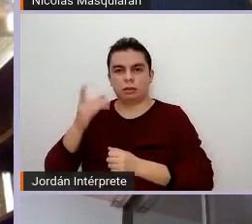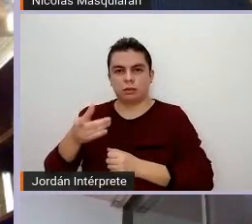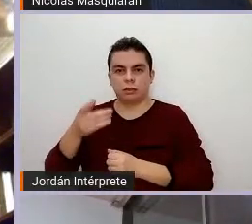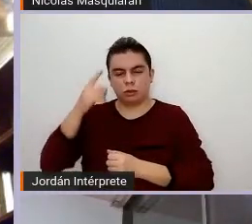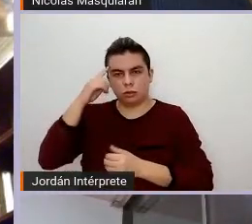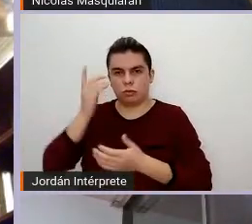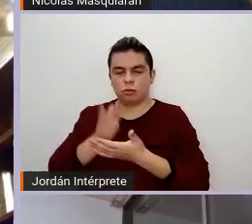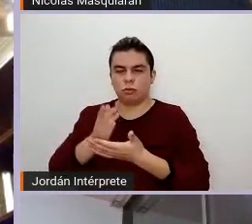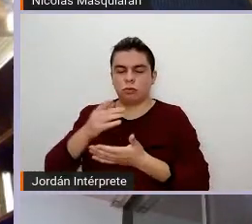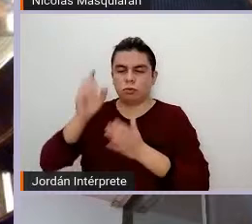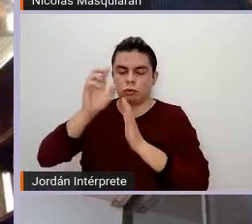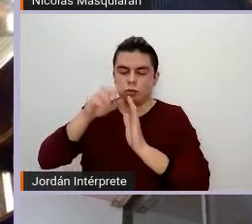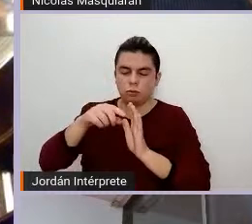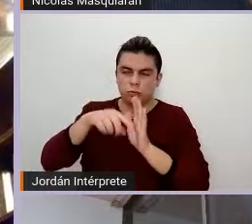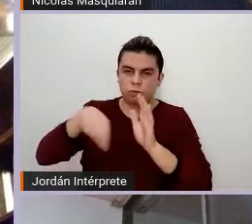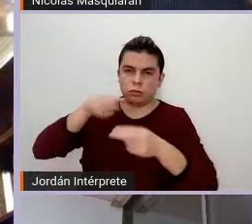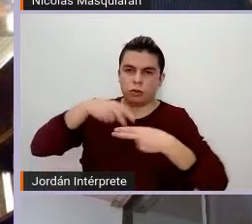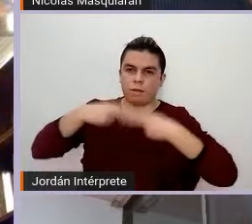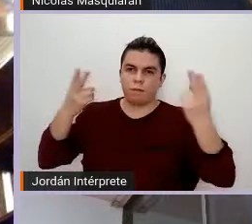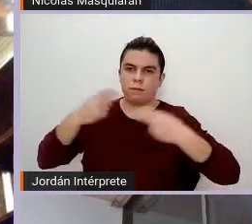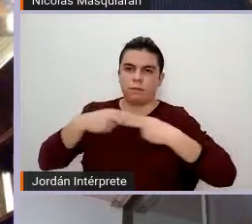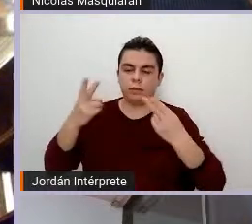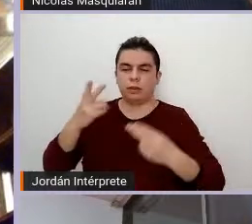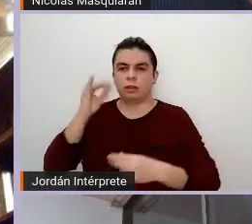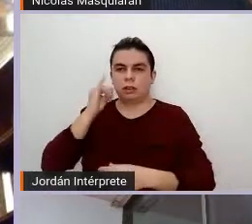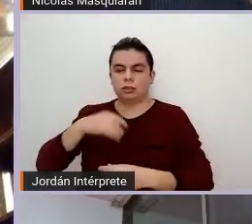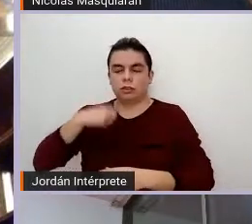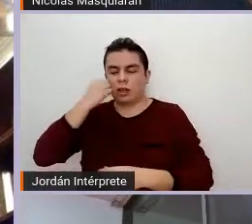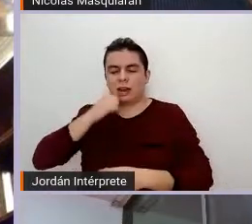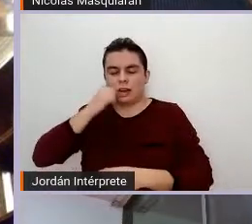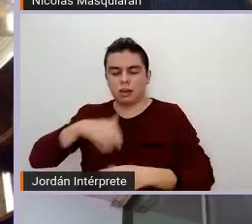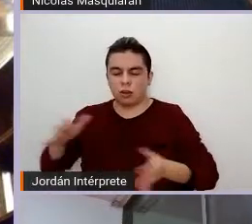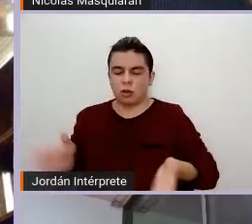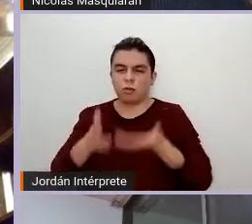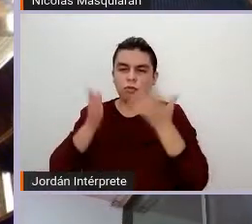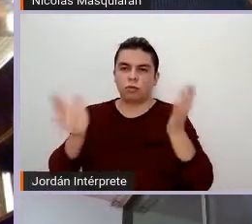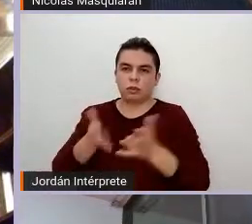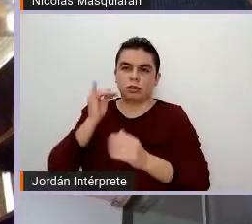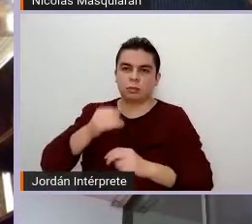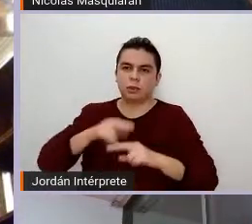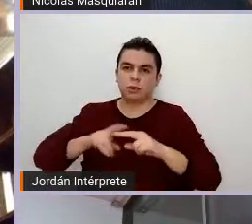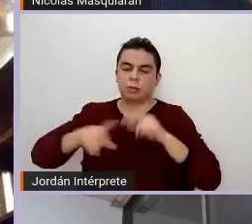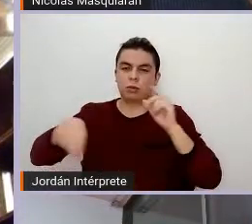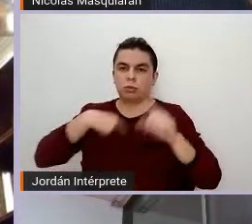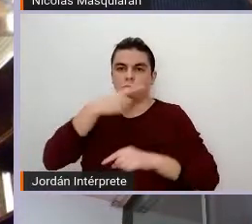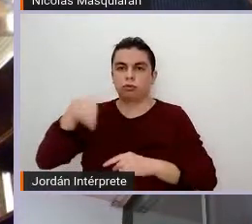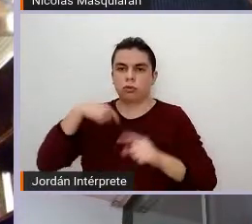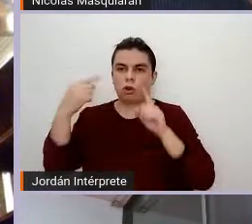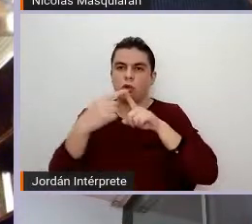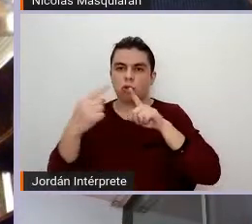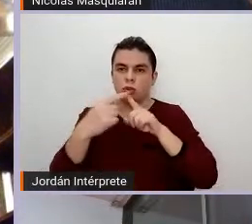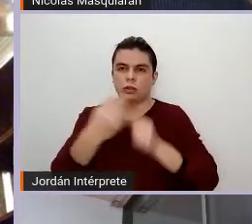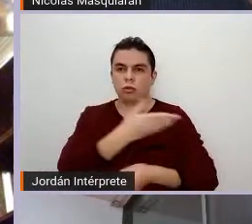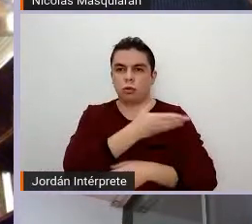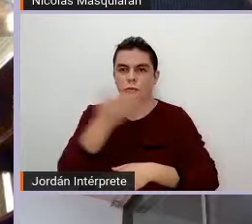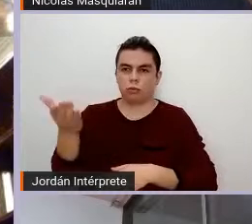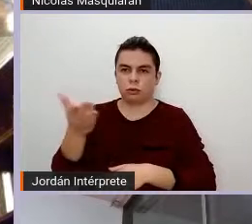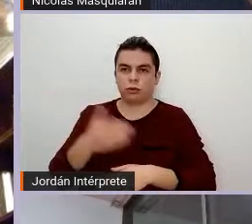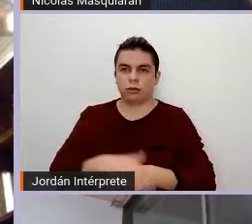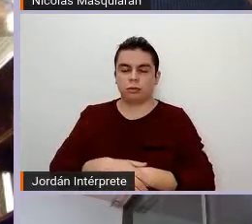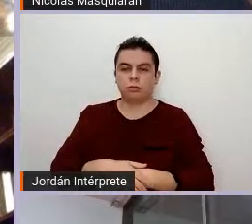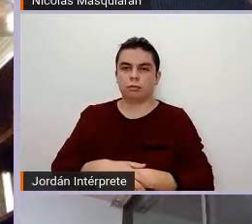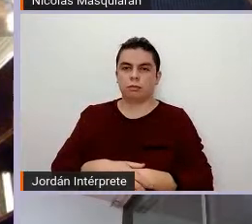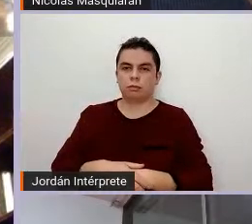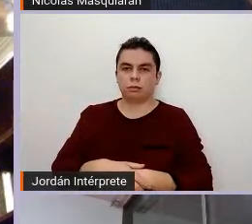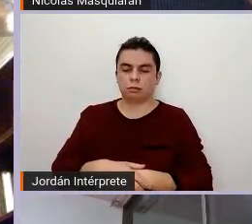con mucho esfuerzo realizamos constantemente para estar conectados con ustedes. Así es que por mi parte, por